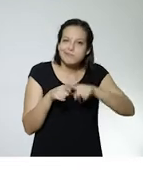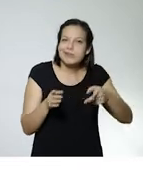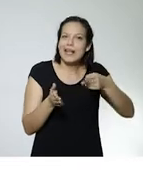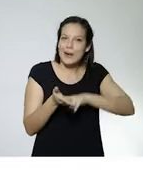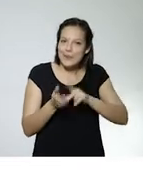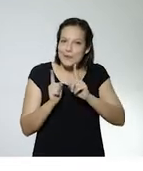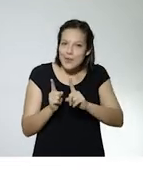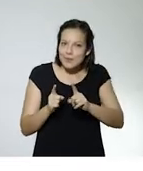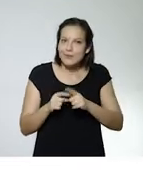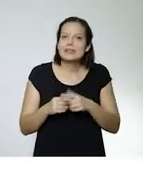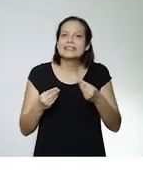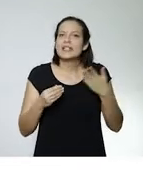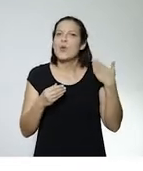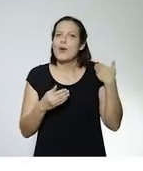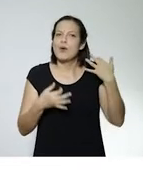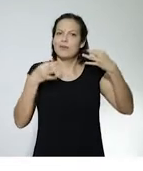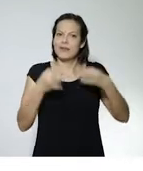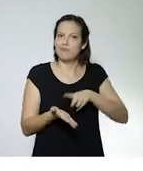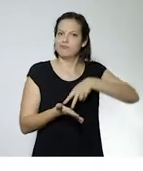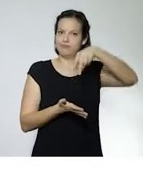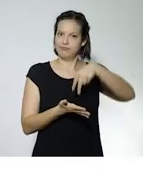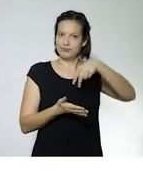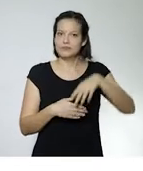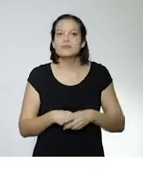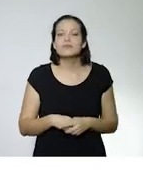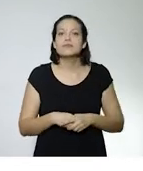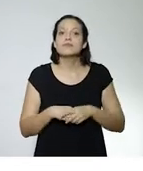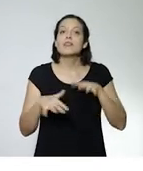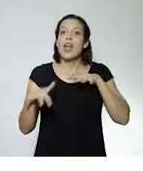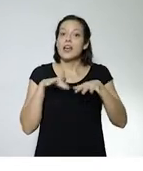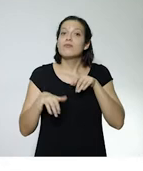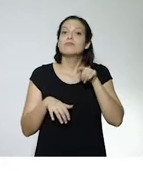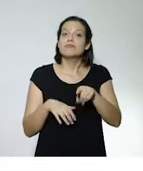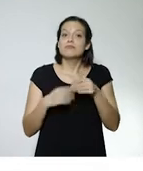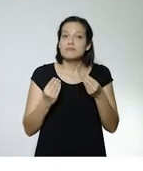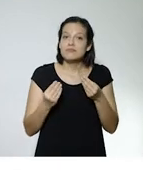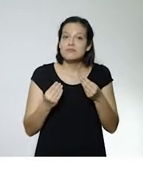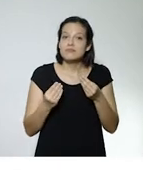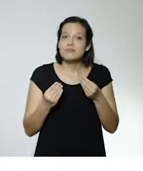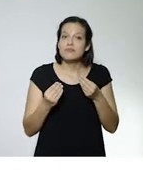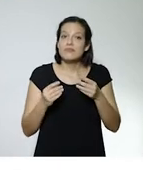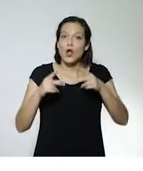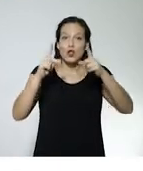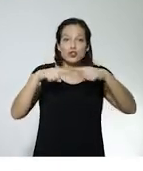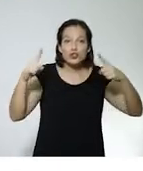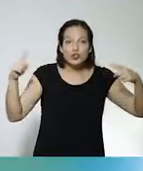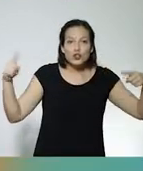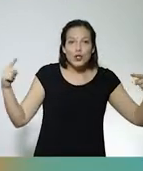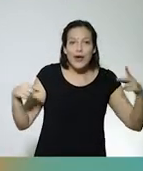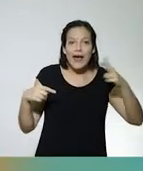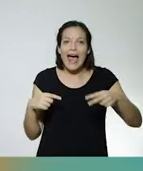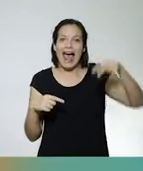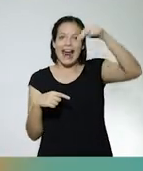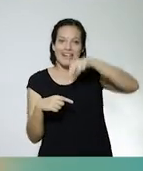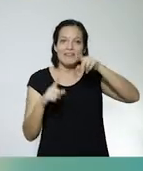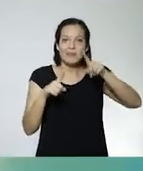la extensión del cuerpo al subir. Esta actividad consiste en pasar por arriba y por debajo de la soga.